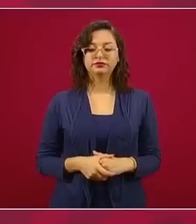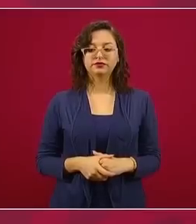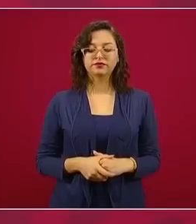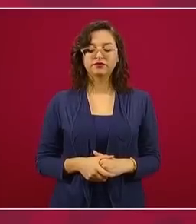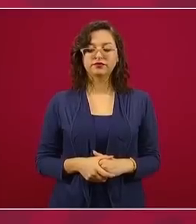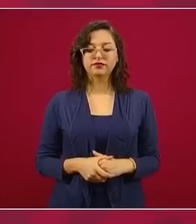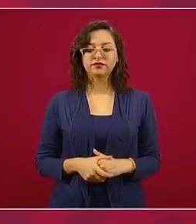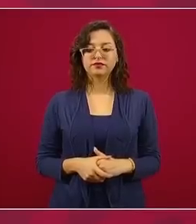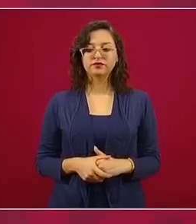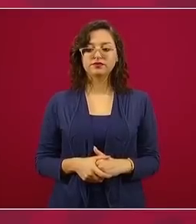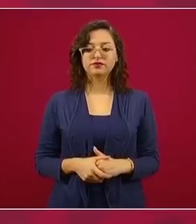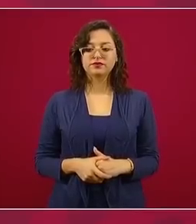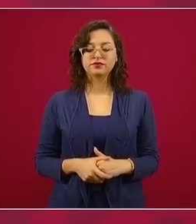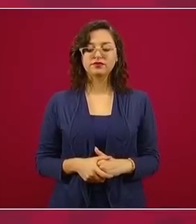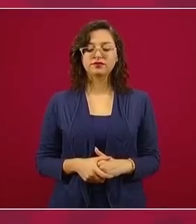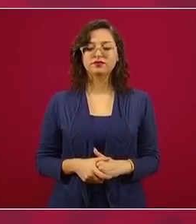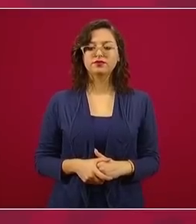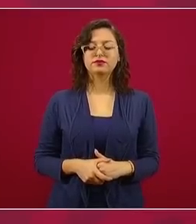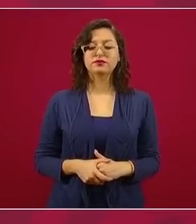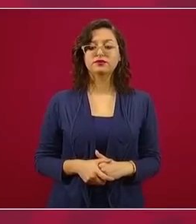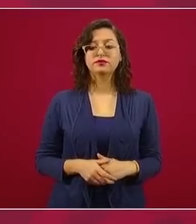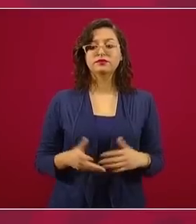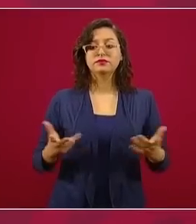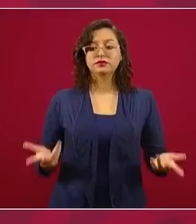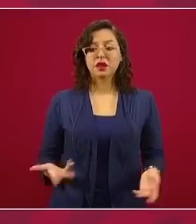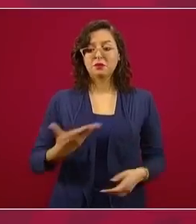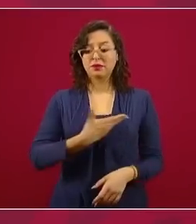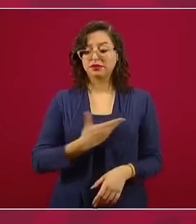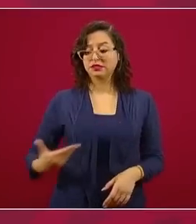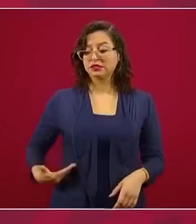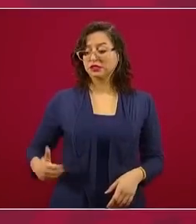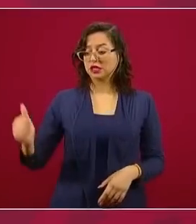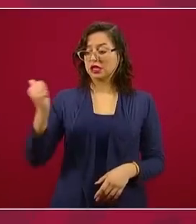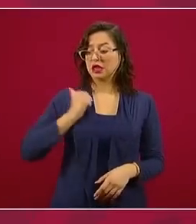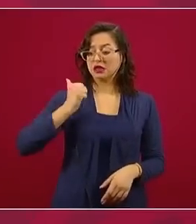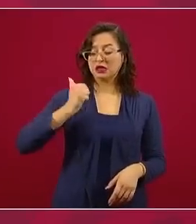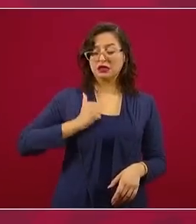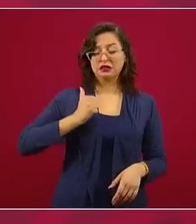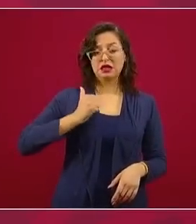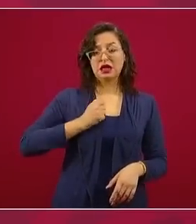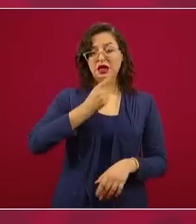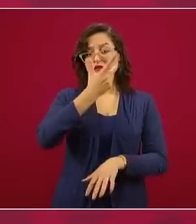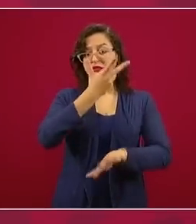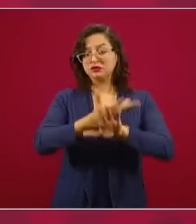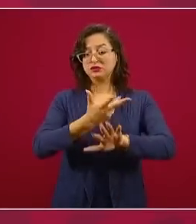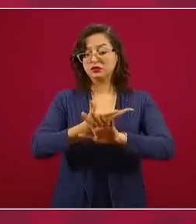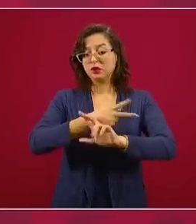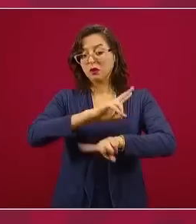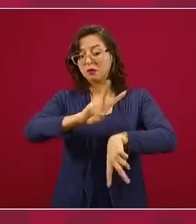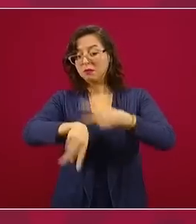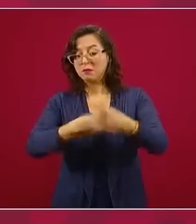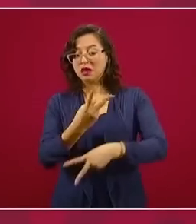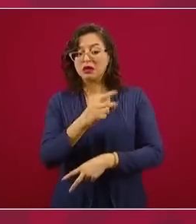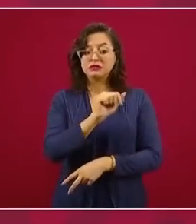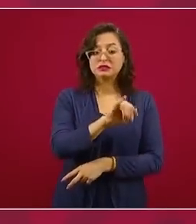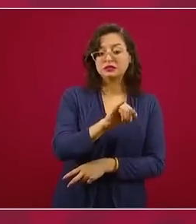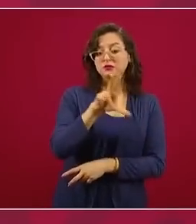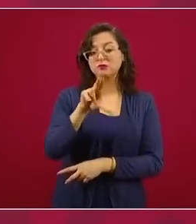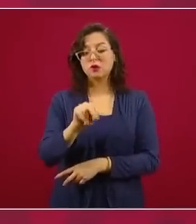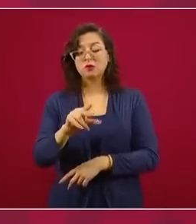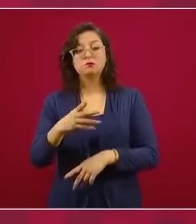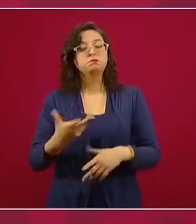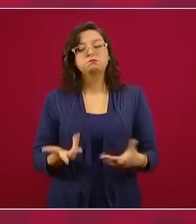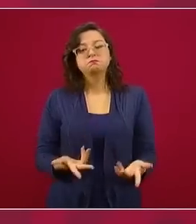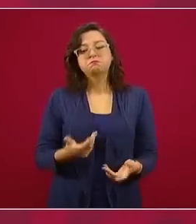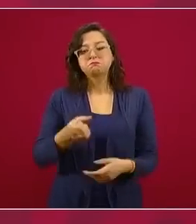Acerca de la visita del primer ministro de Canadá, todavía no responden. Tengo entendido,